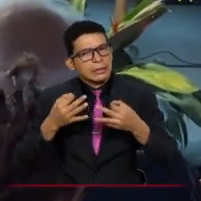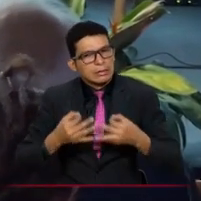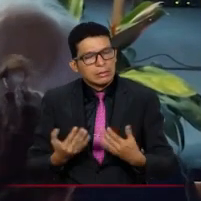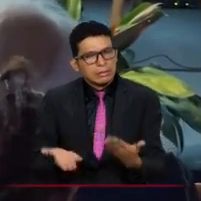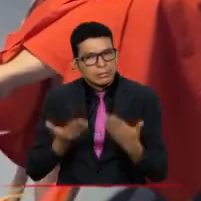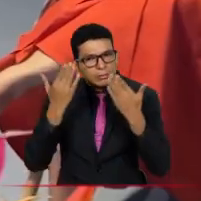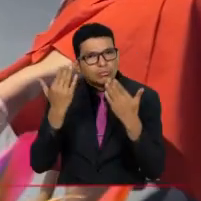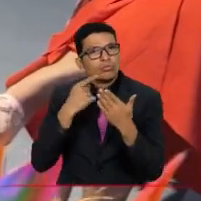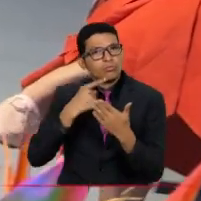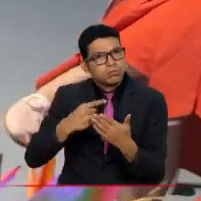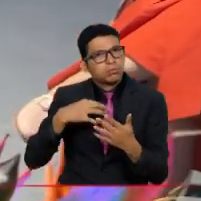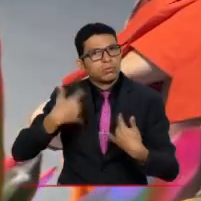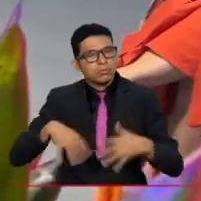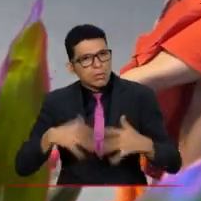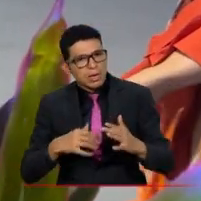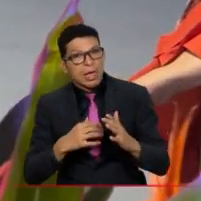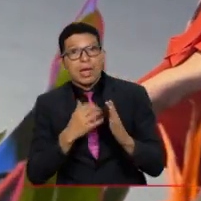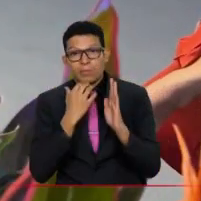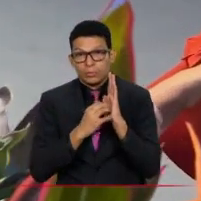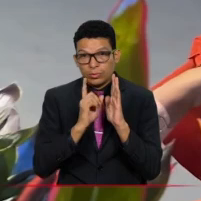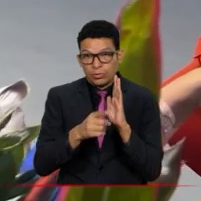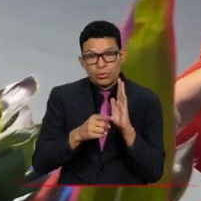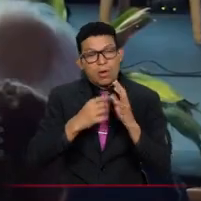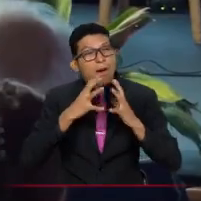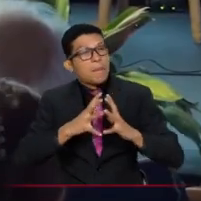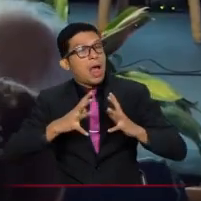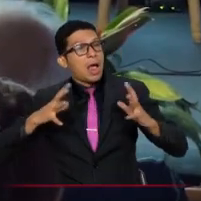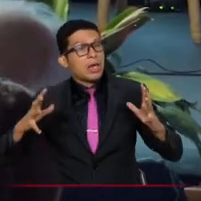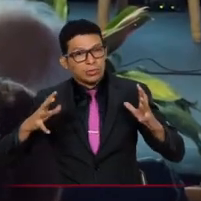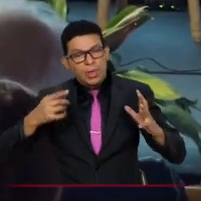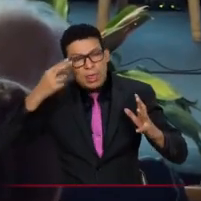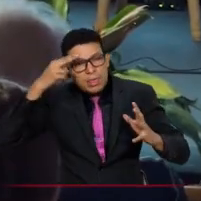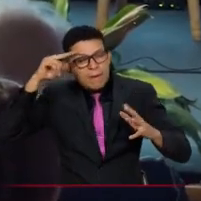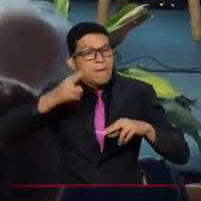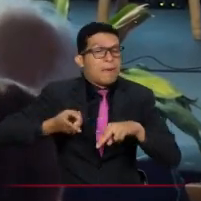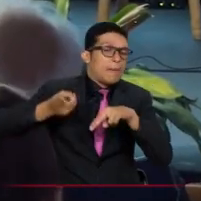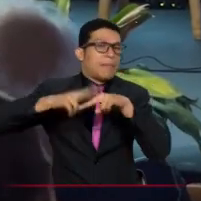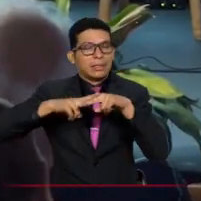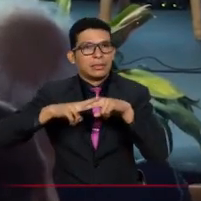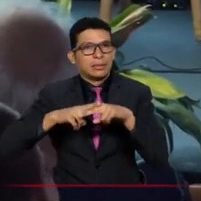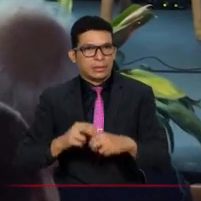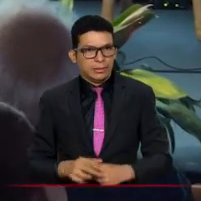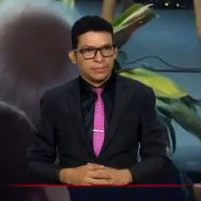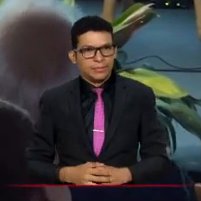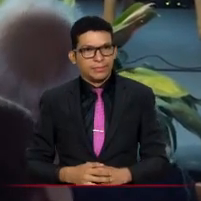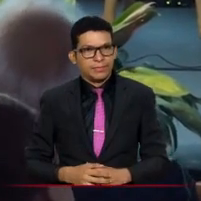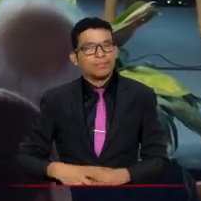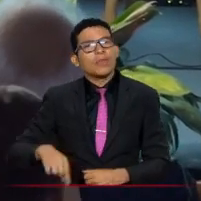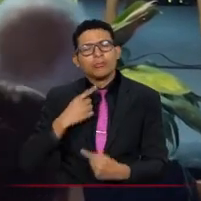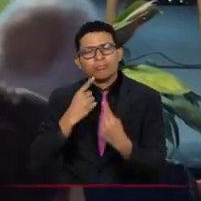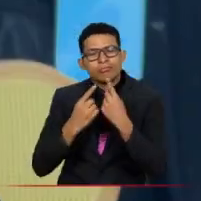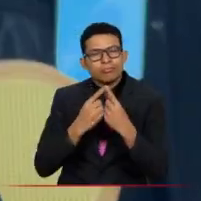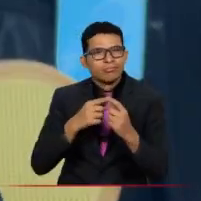letras de los boleros y el uso de figuras literarias como la hipérbole para exagerar el sentimiento. Dialogamos con el